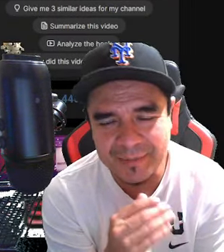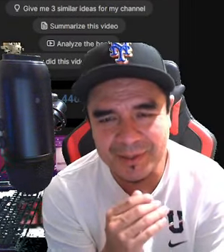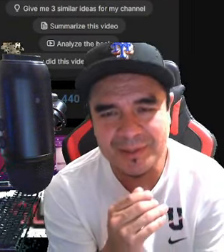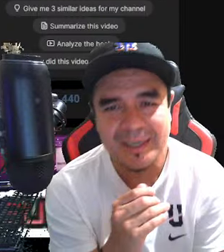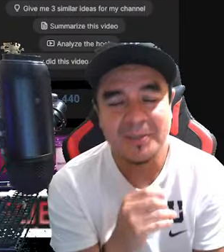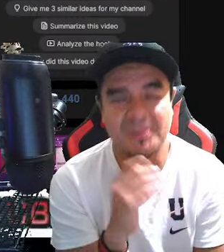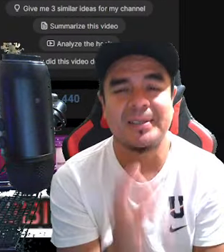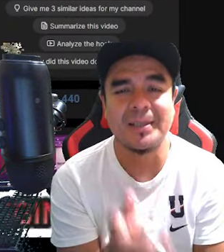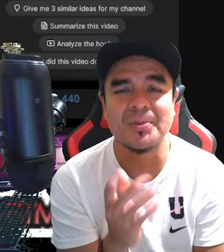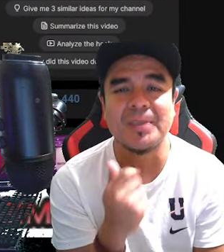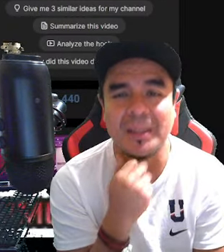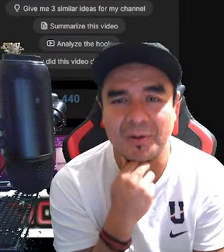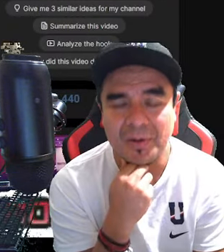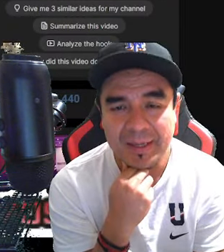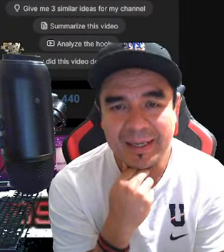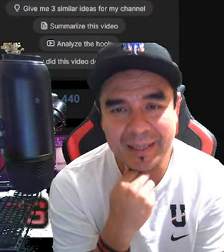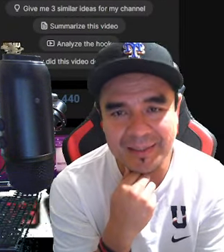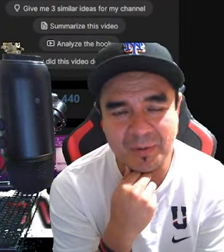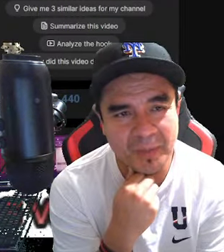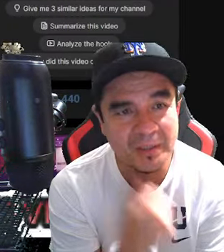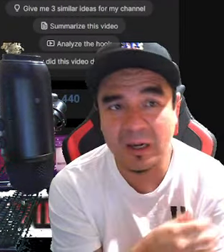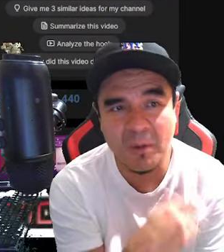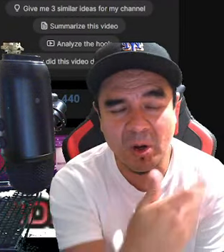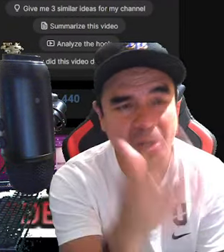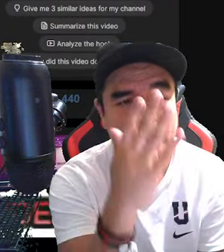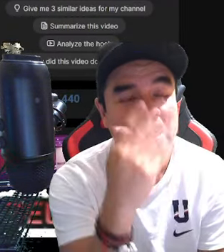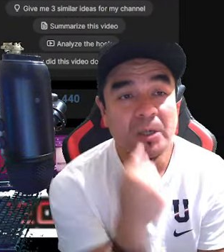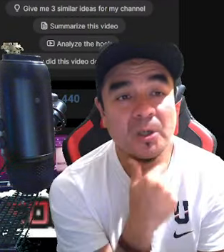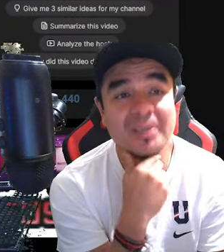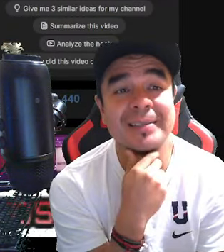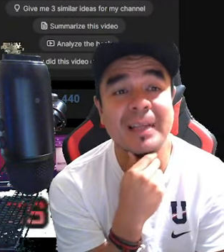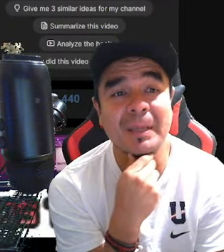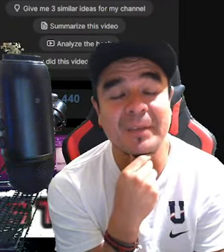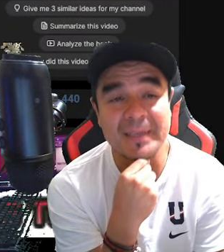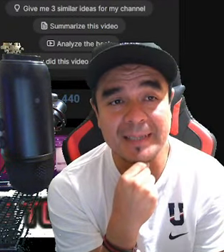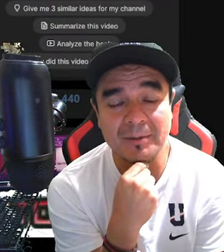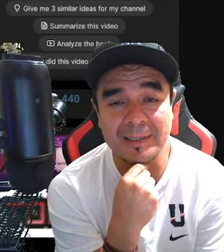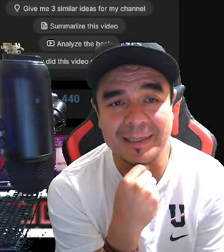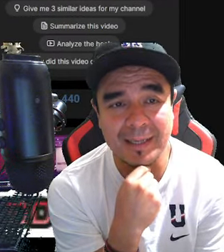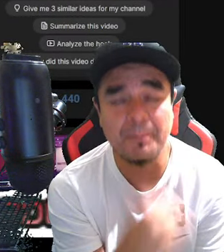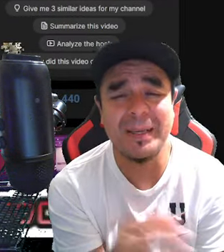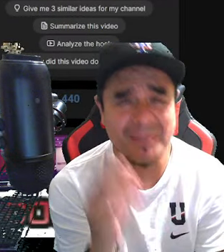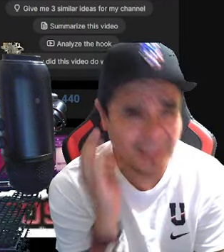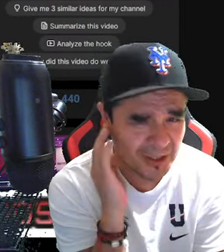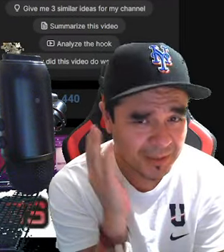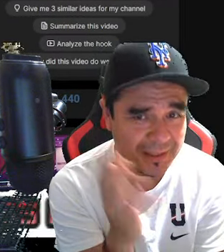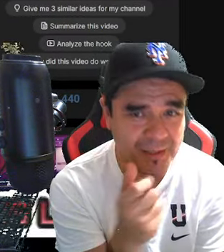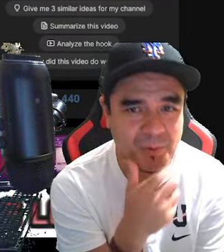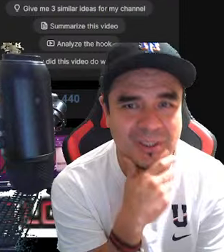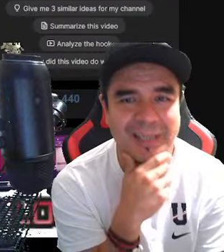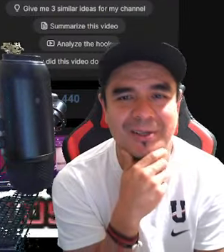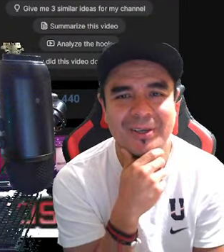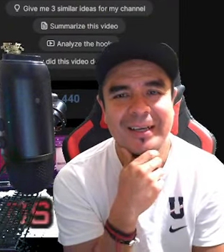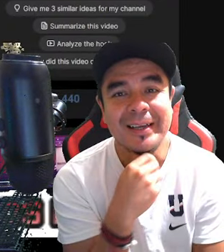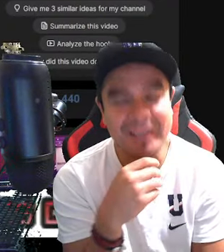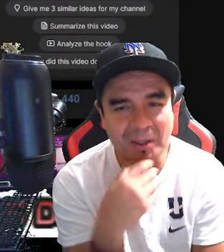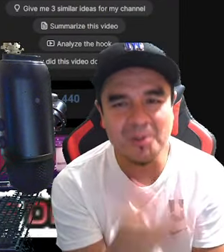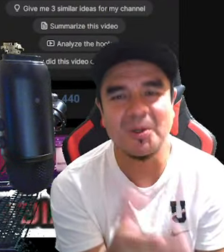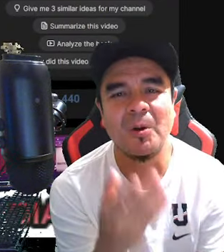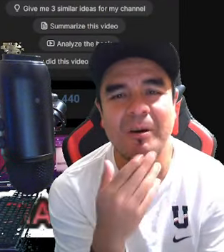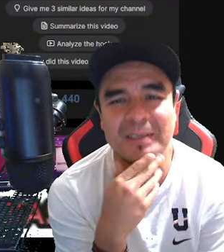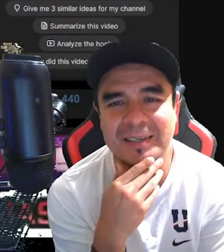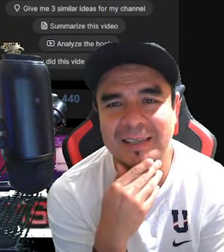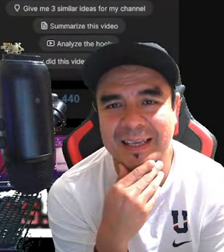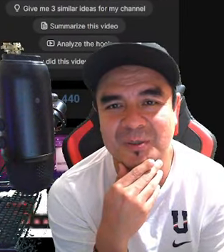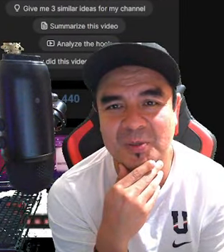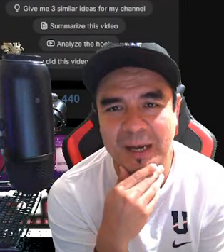aunque ustedes no lo crean, amigos, nos están escuchando en este momento. A lo mejor no se están manifestando en el chat, pero sí nos vienen escuchando, incluso